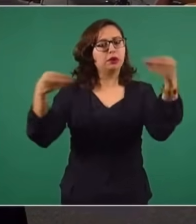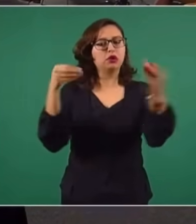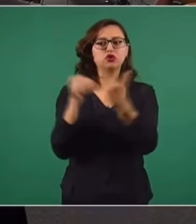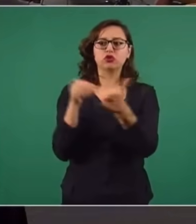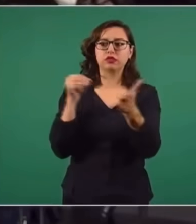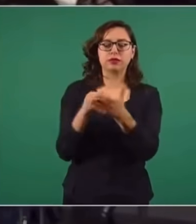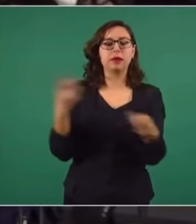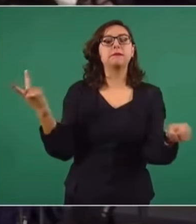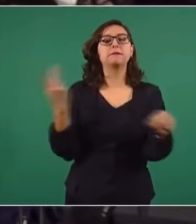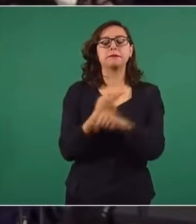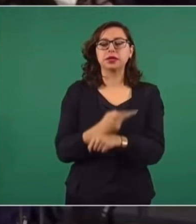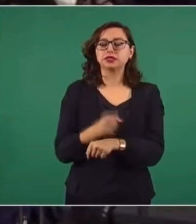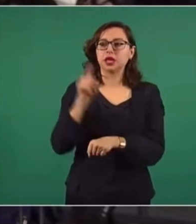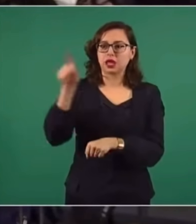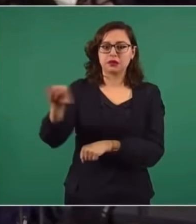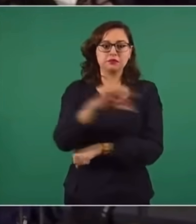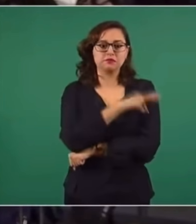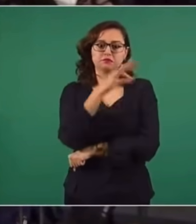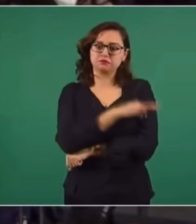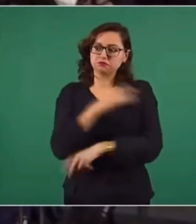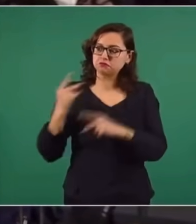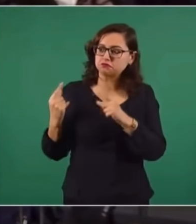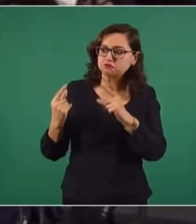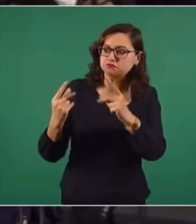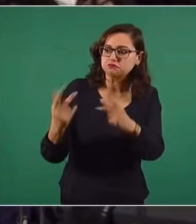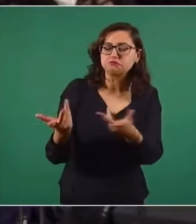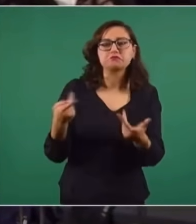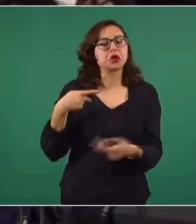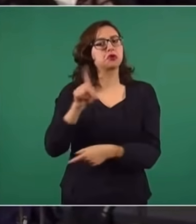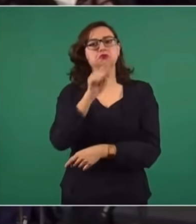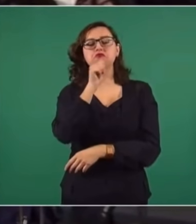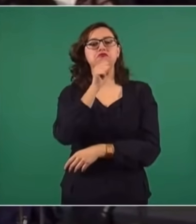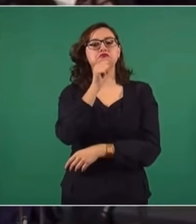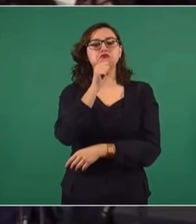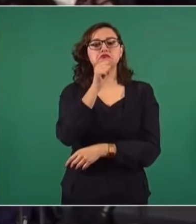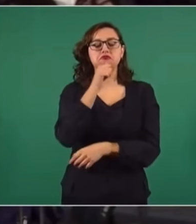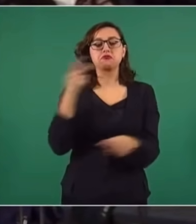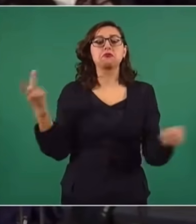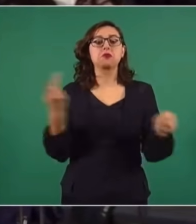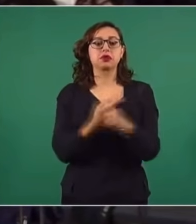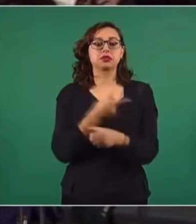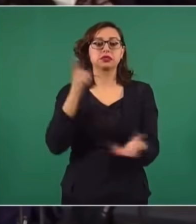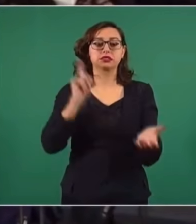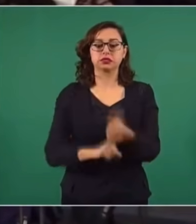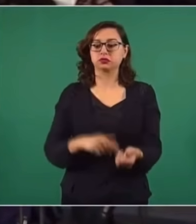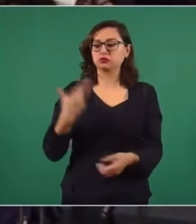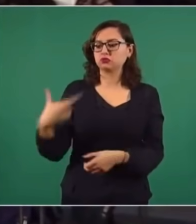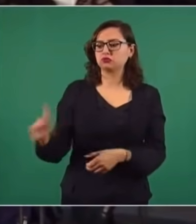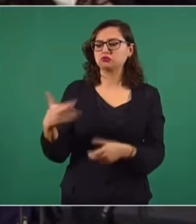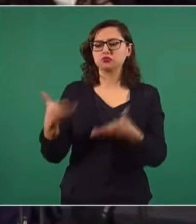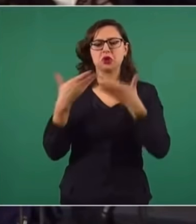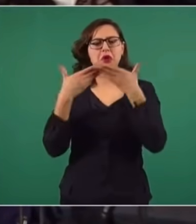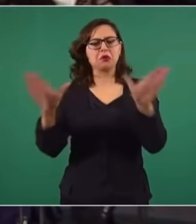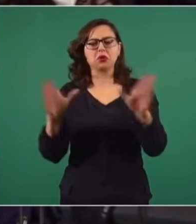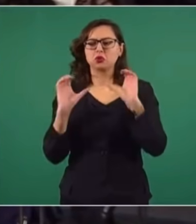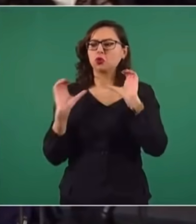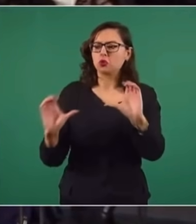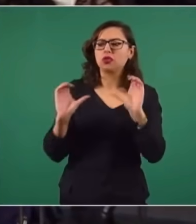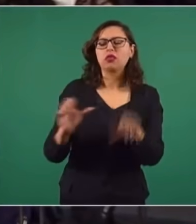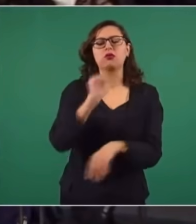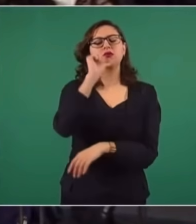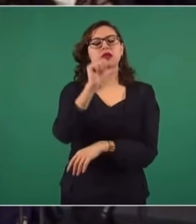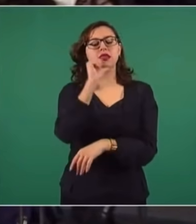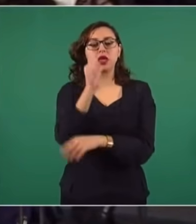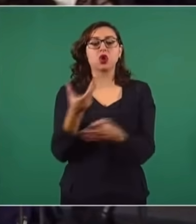la mayor parte de las personas y no han sido vacunadas. Además que los restaurantes siguen abiertos y no toman las precauciones debidas.